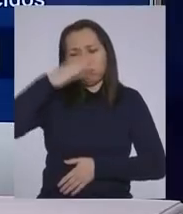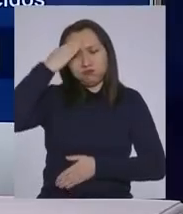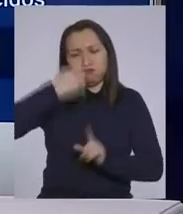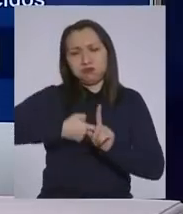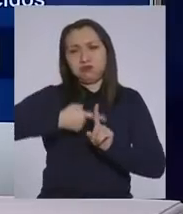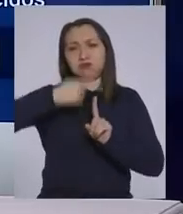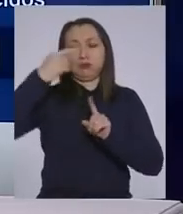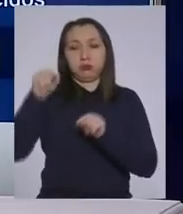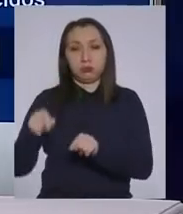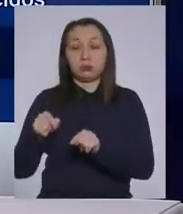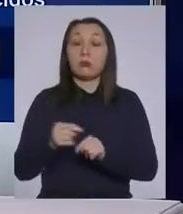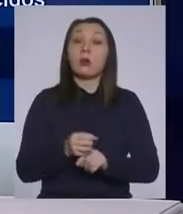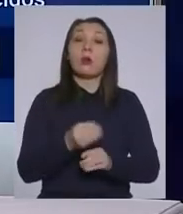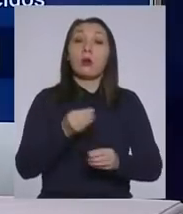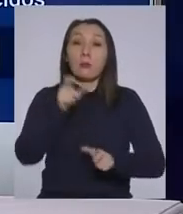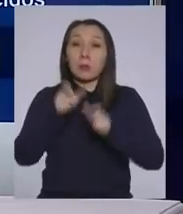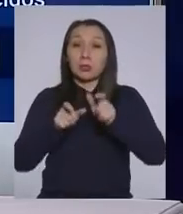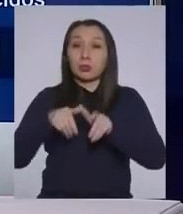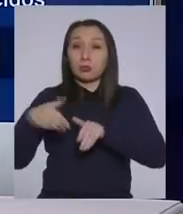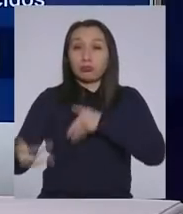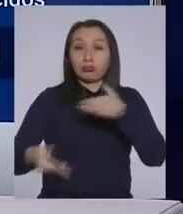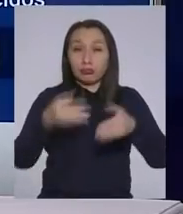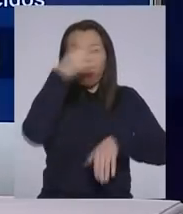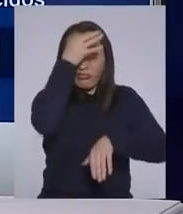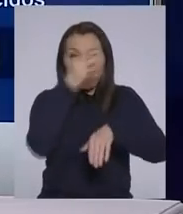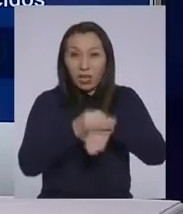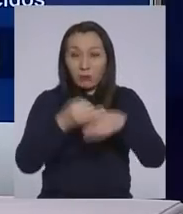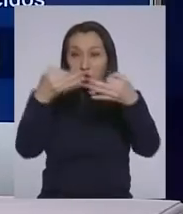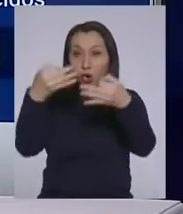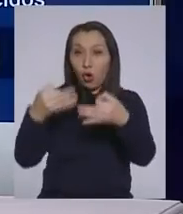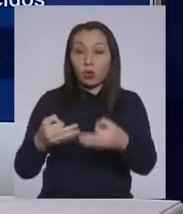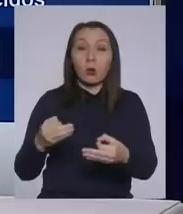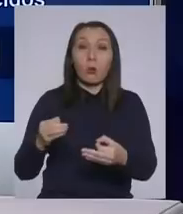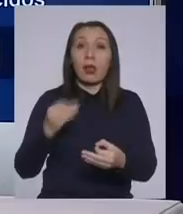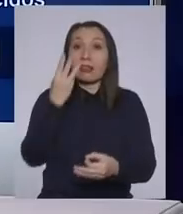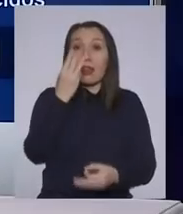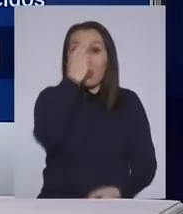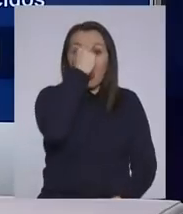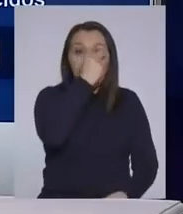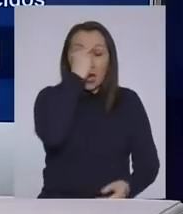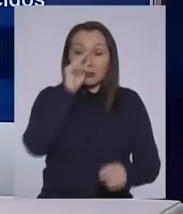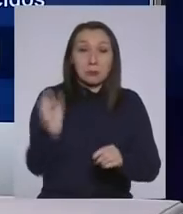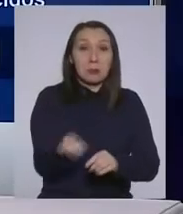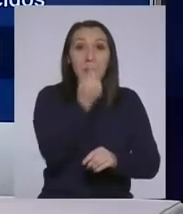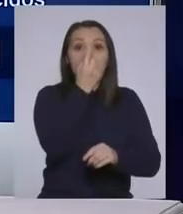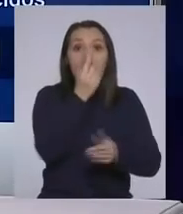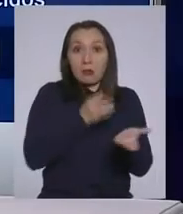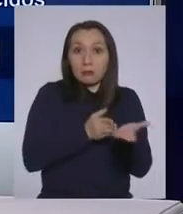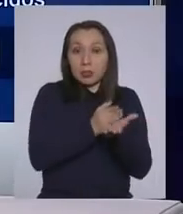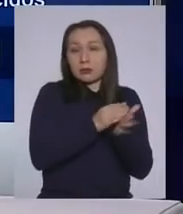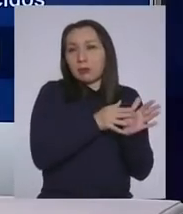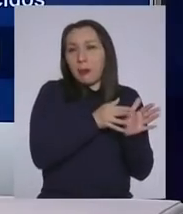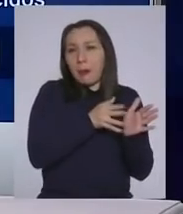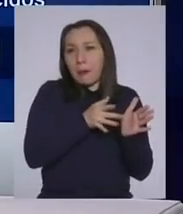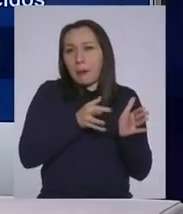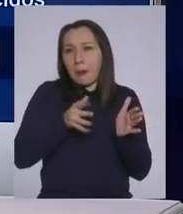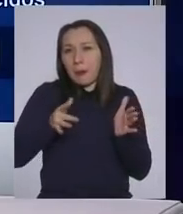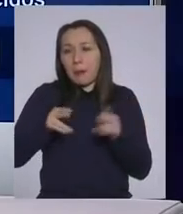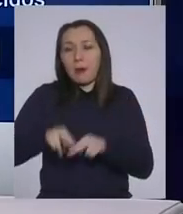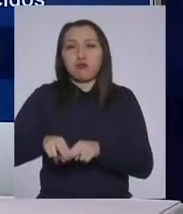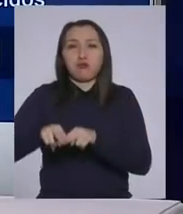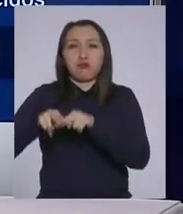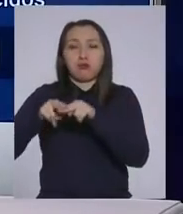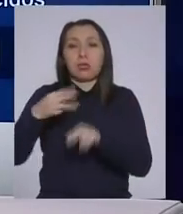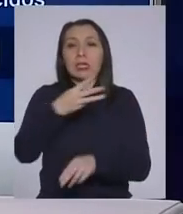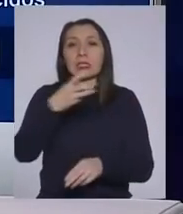En cuanto a la cantidad de contagiados totales, desde el día 3 de marzo, cuando tuvimos nuestro primer caso, ya llevamos